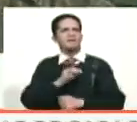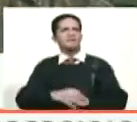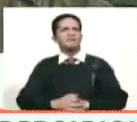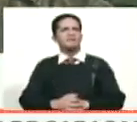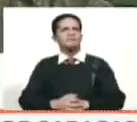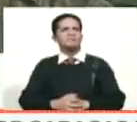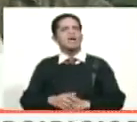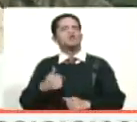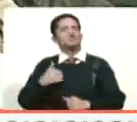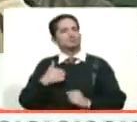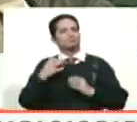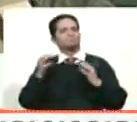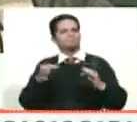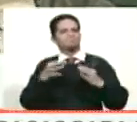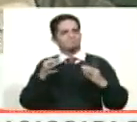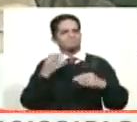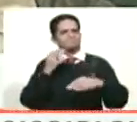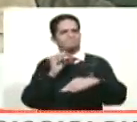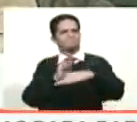Yo siempre digo,